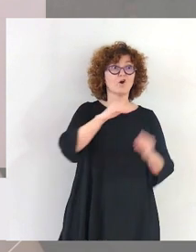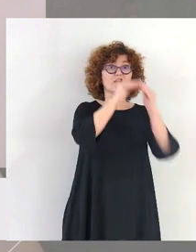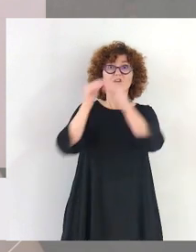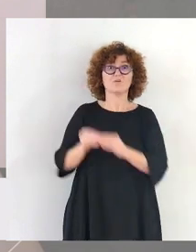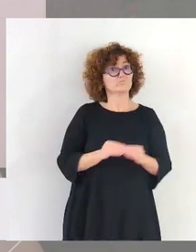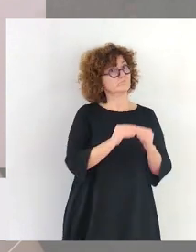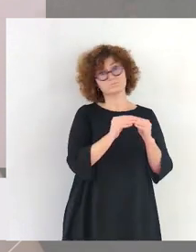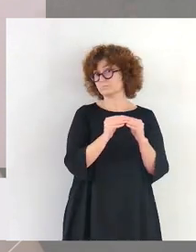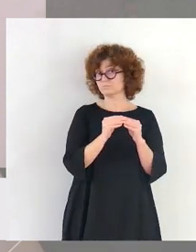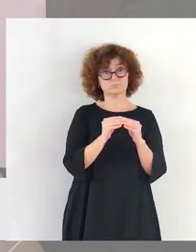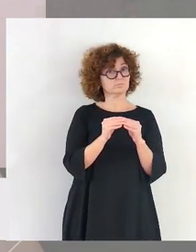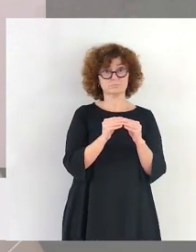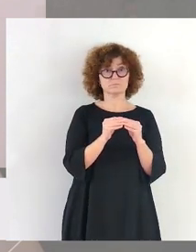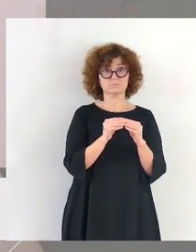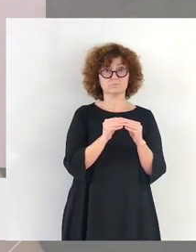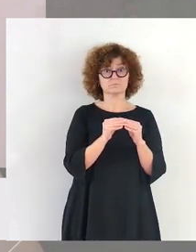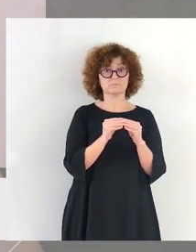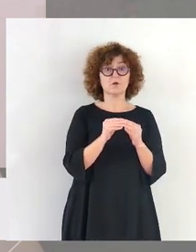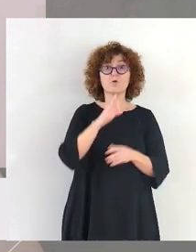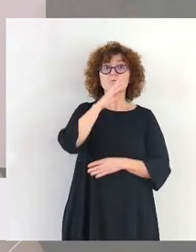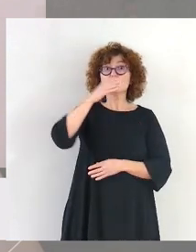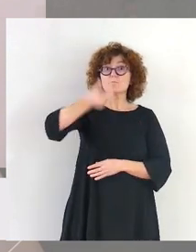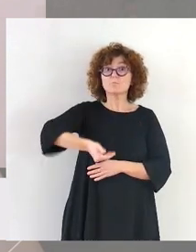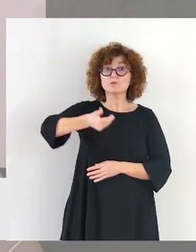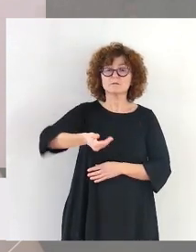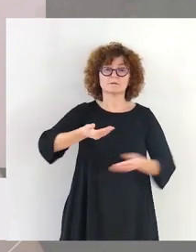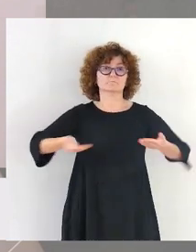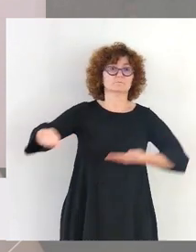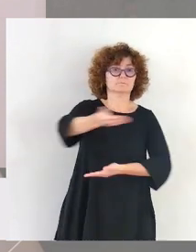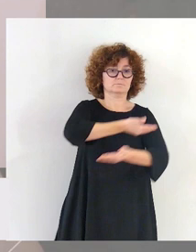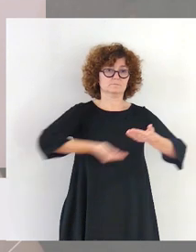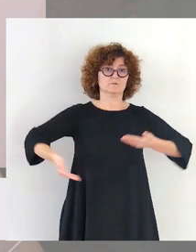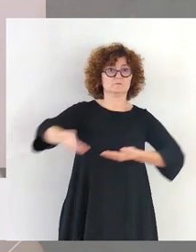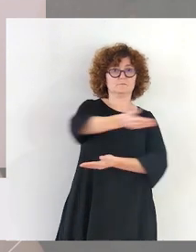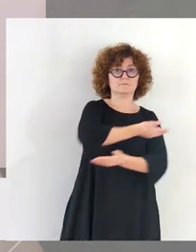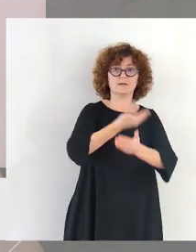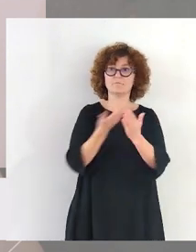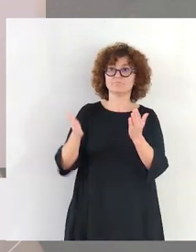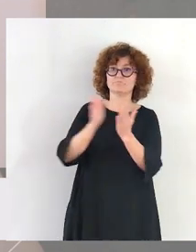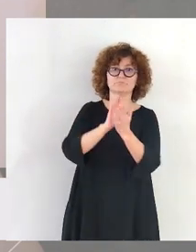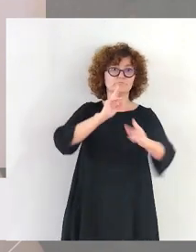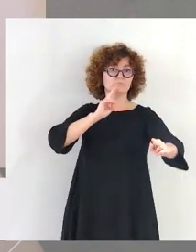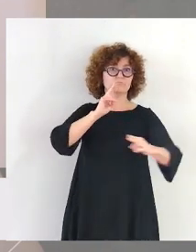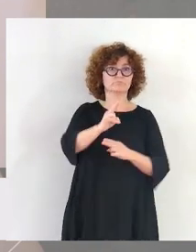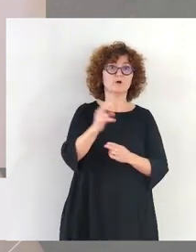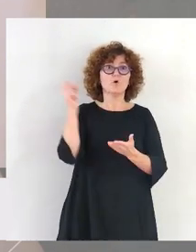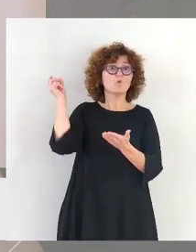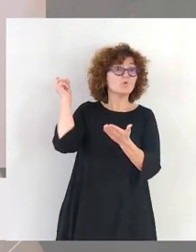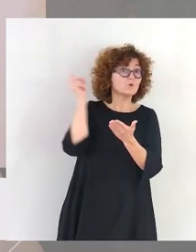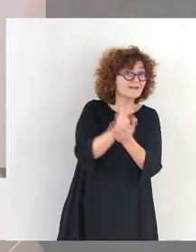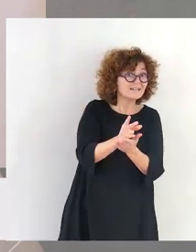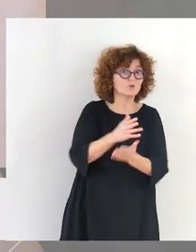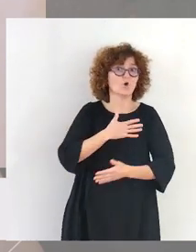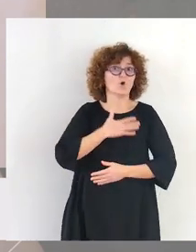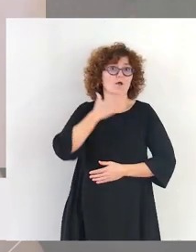territorios en todos los países de ahí la importancia de la cooperación para abordar juntos un reto que podría calificarse de